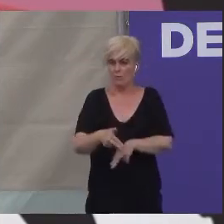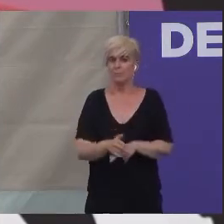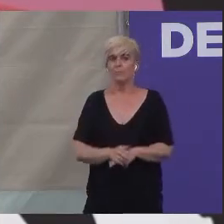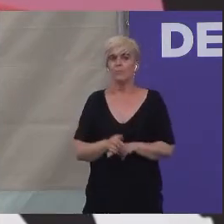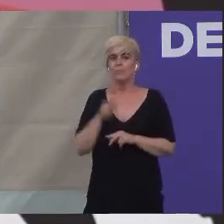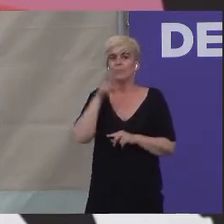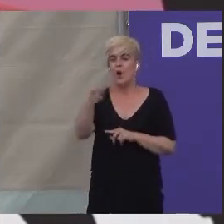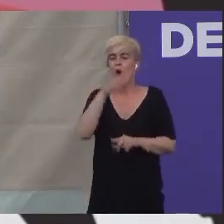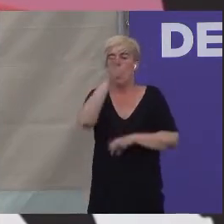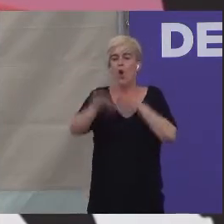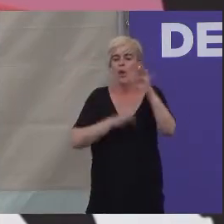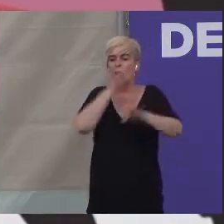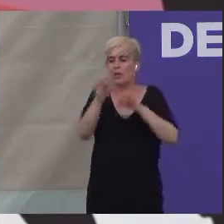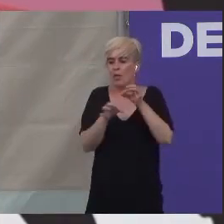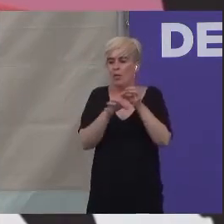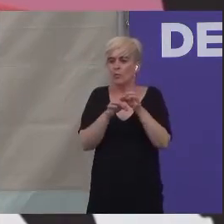Porque una organización...